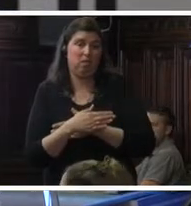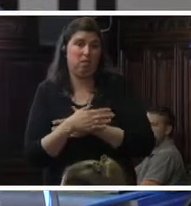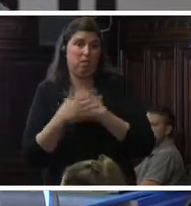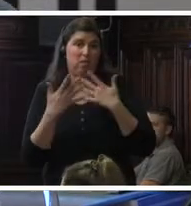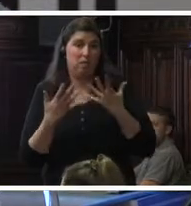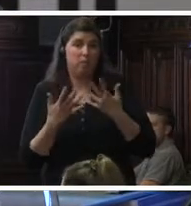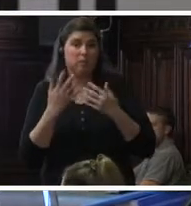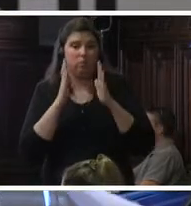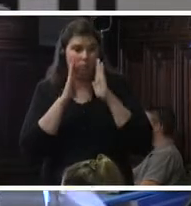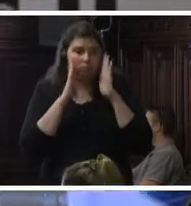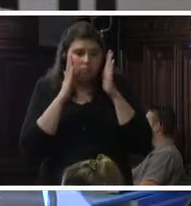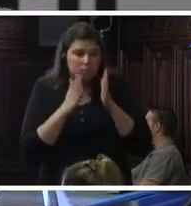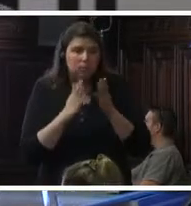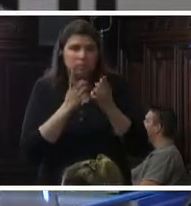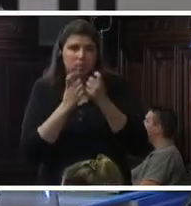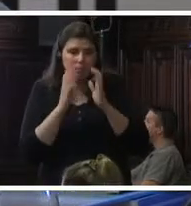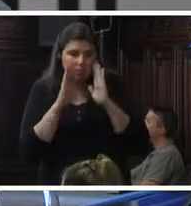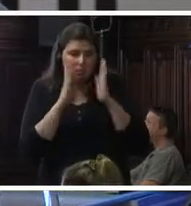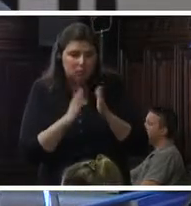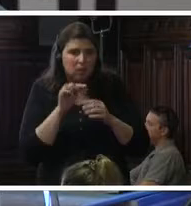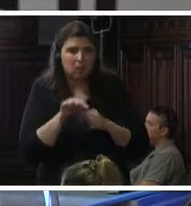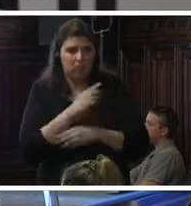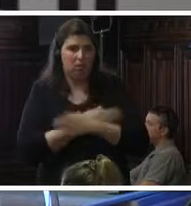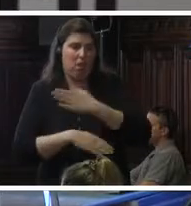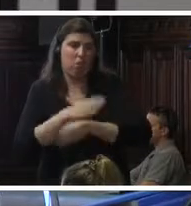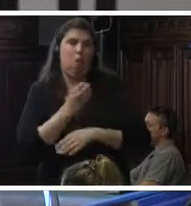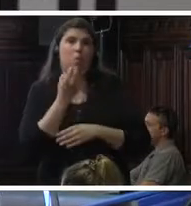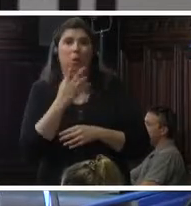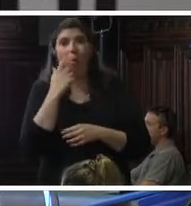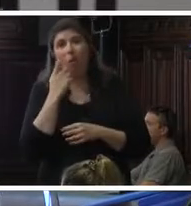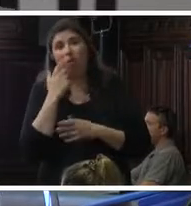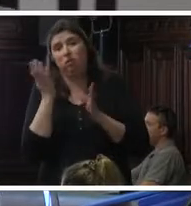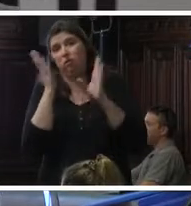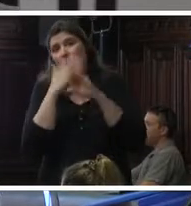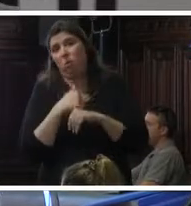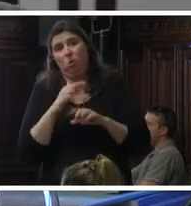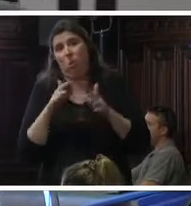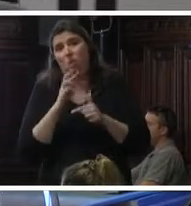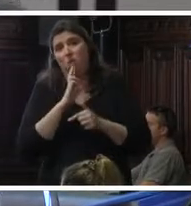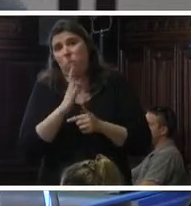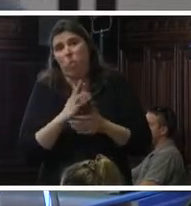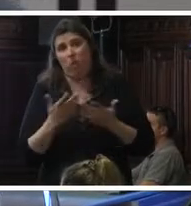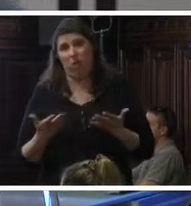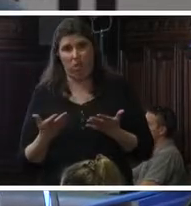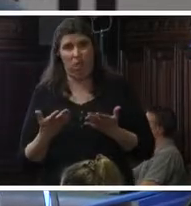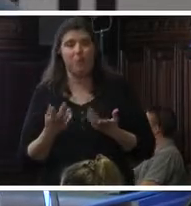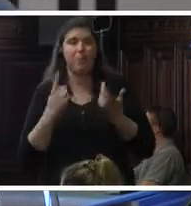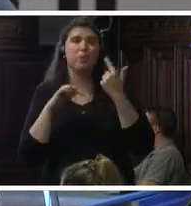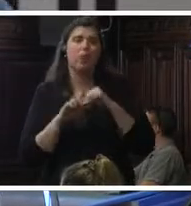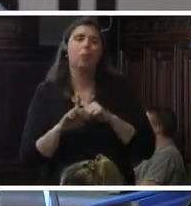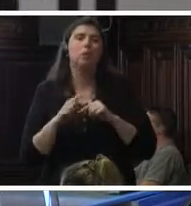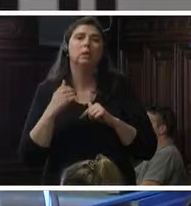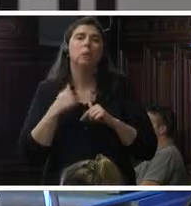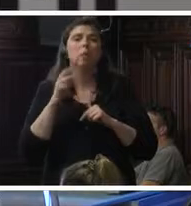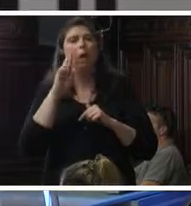teniendo que ser atendidos en estas condiciones porque los padres no tienen las respuestas. Así que